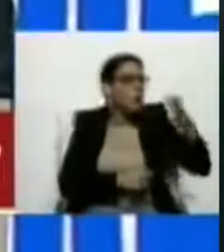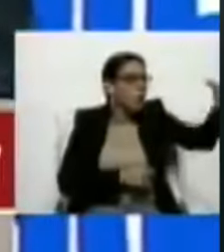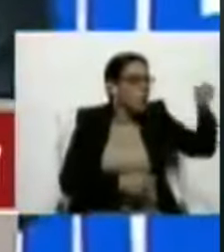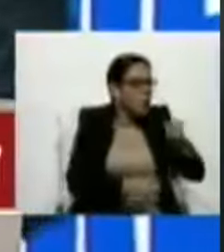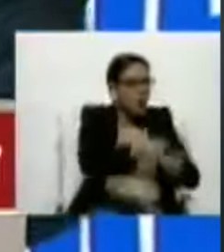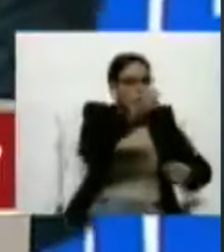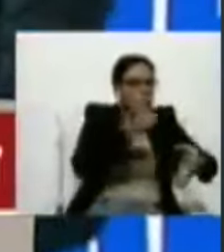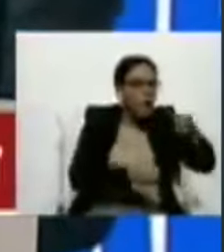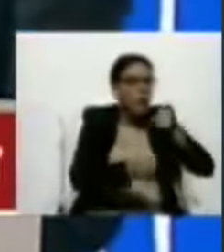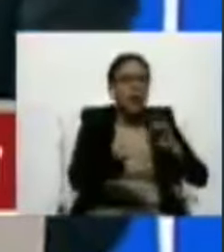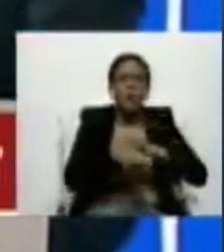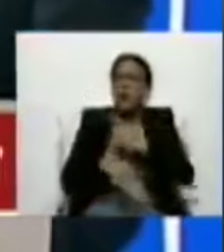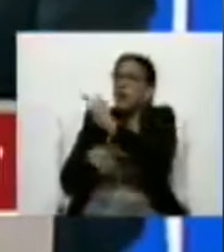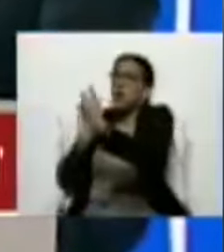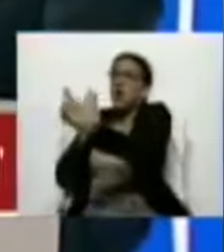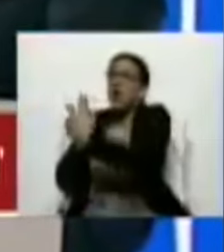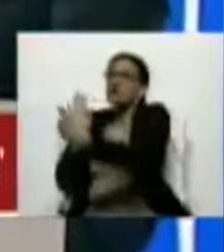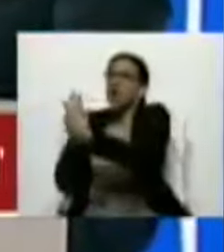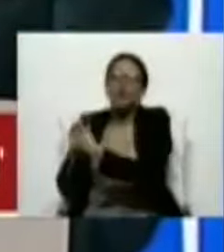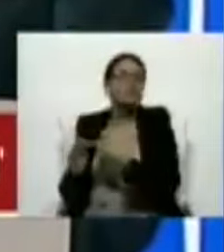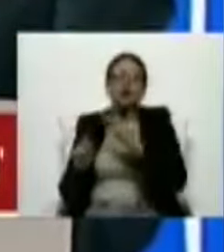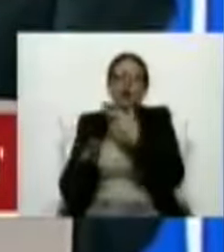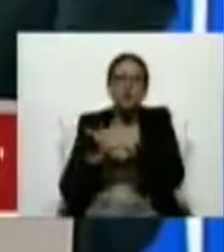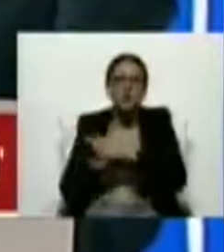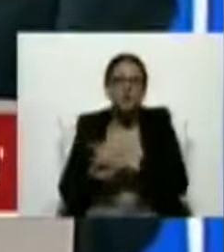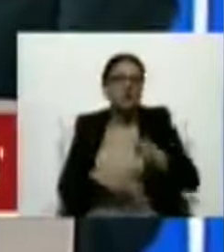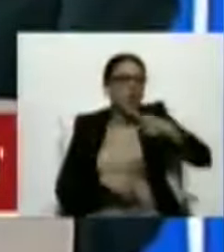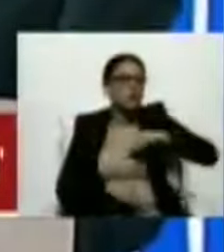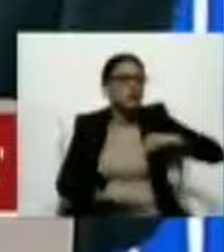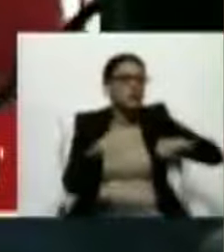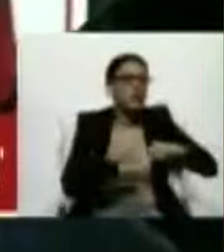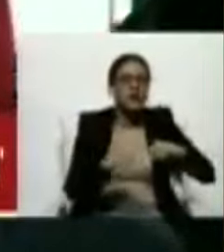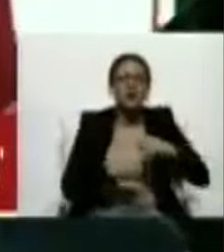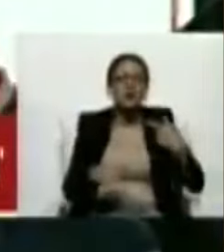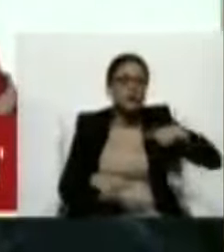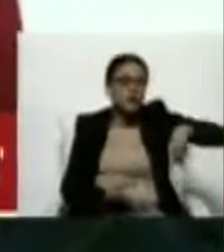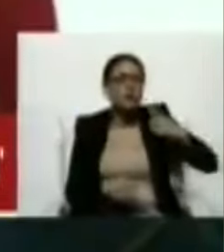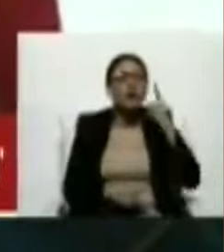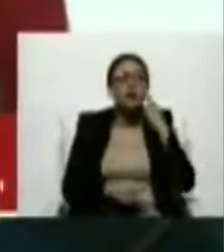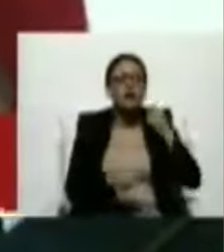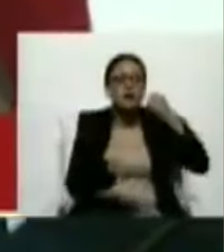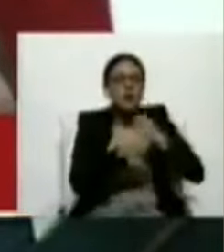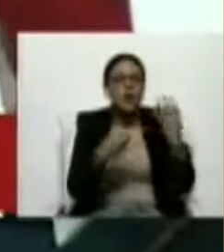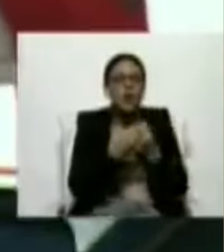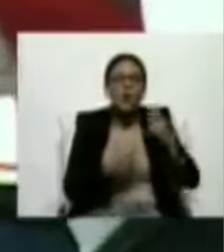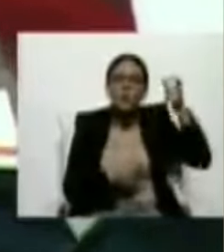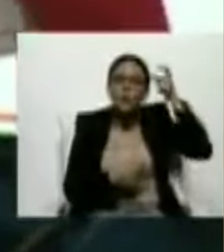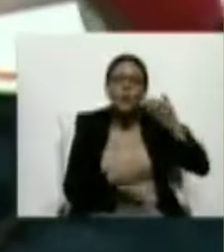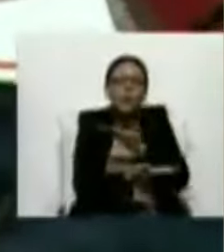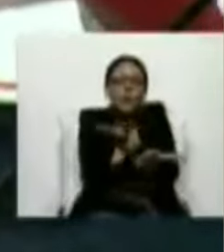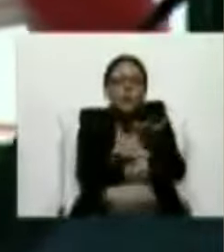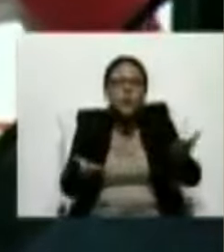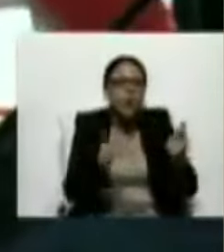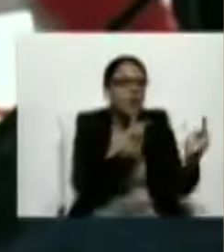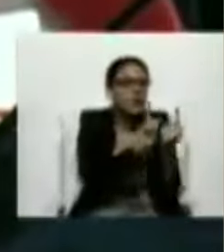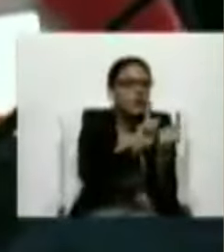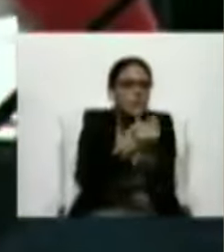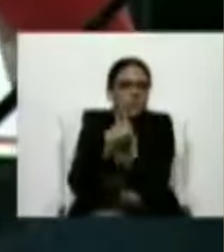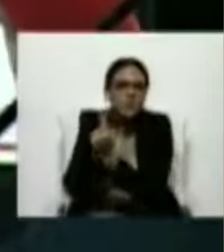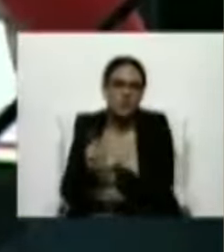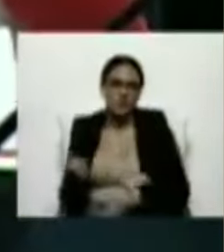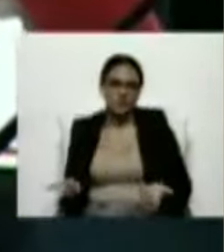contratados para la candidatura de la derecha Lemon infob una página basura Como infob publica